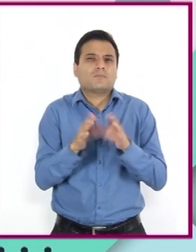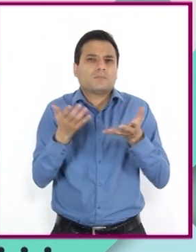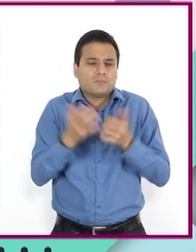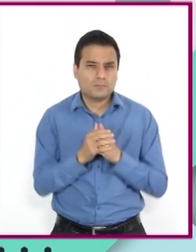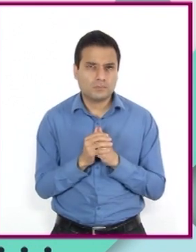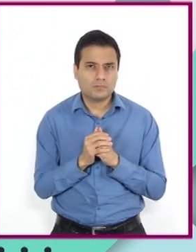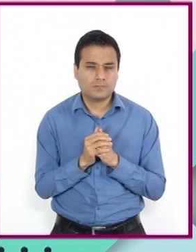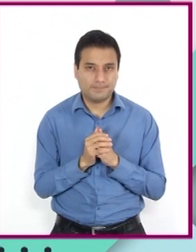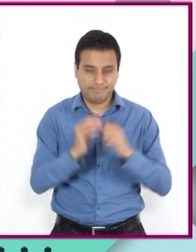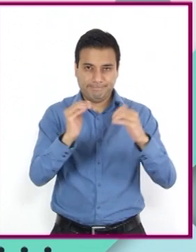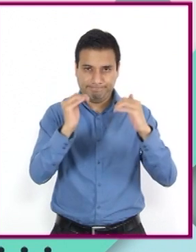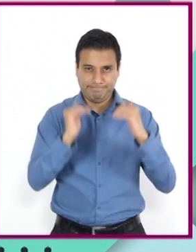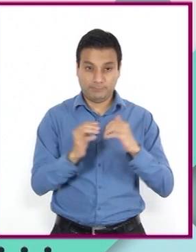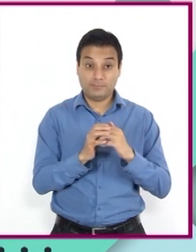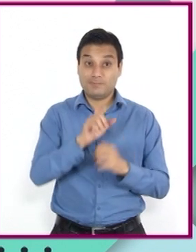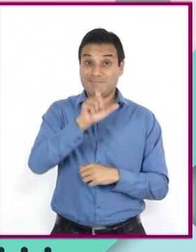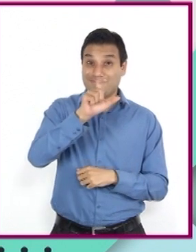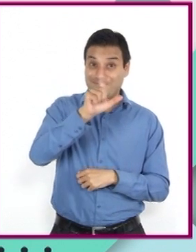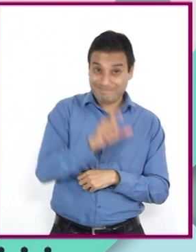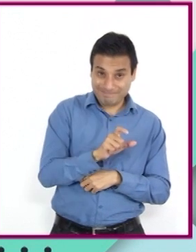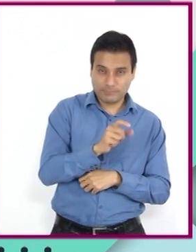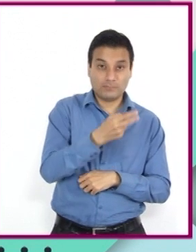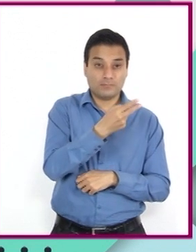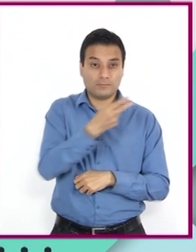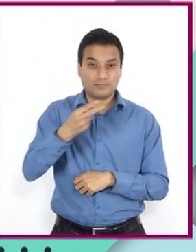siguiente. X es igual a